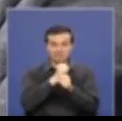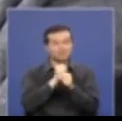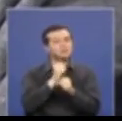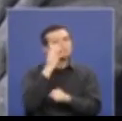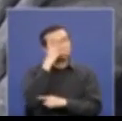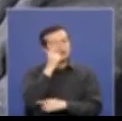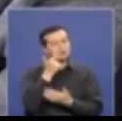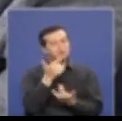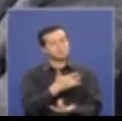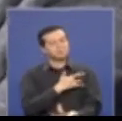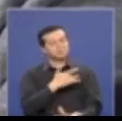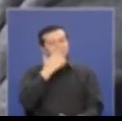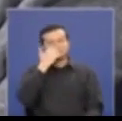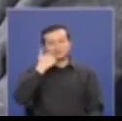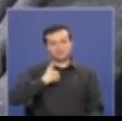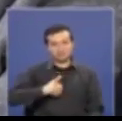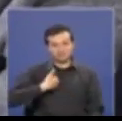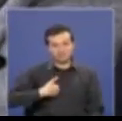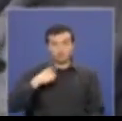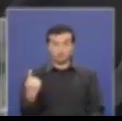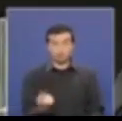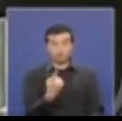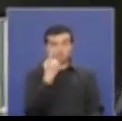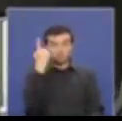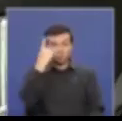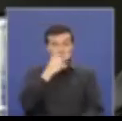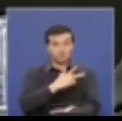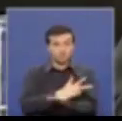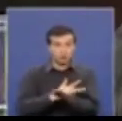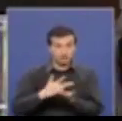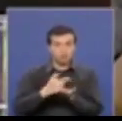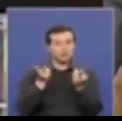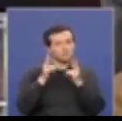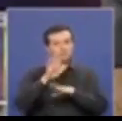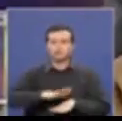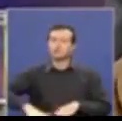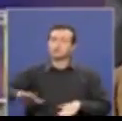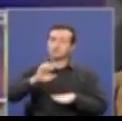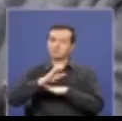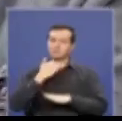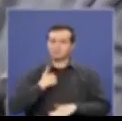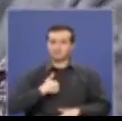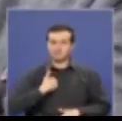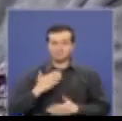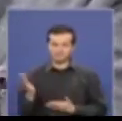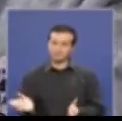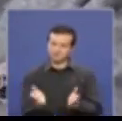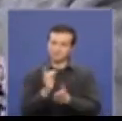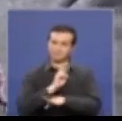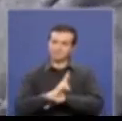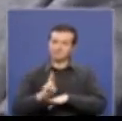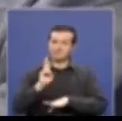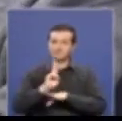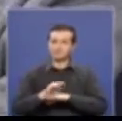son un orgullo, no solo para el Carchi, para la patria entera. Adelante, señor rector. Esa será la patria, mi